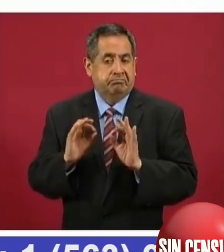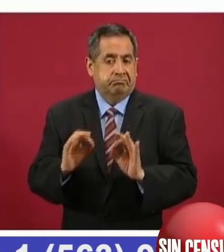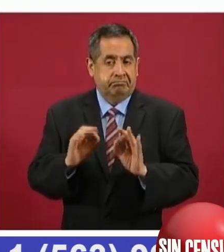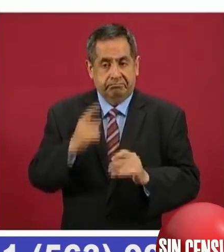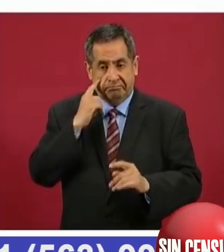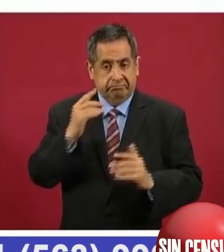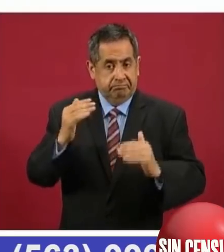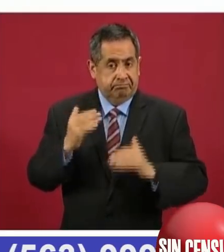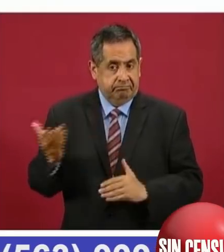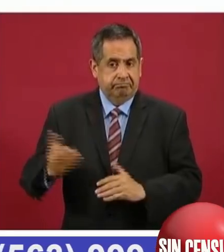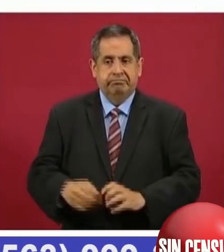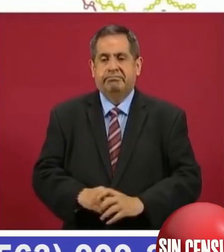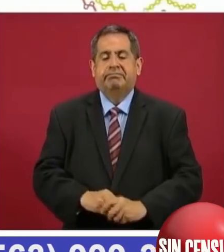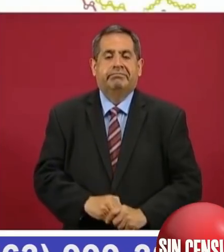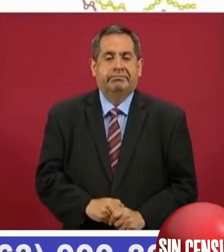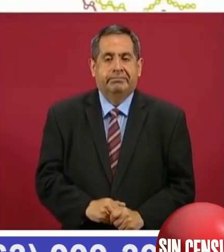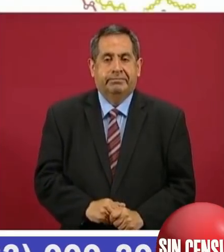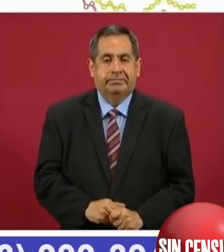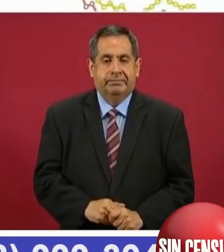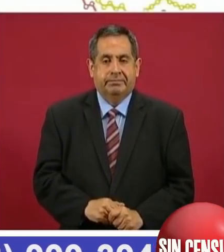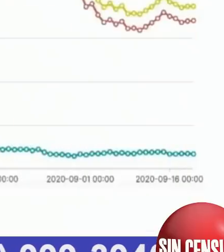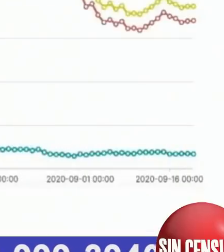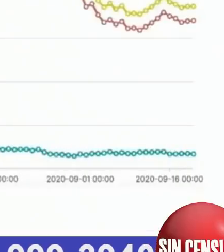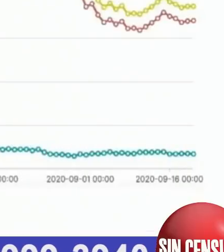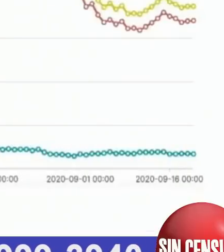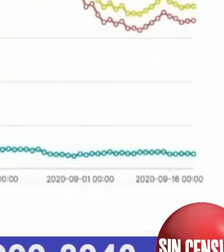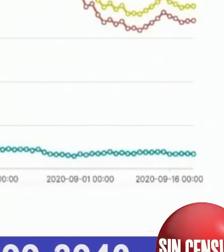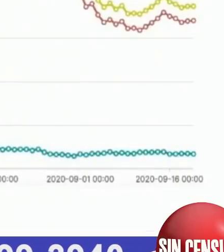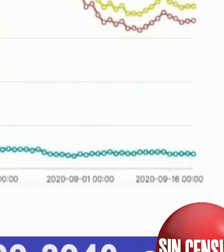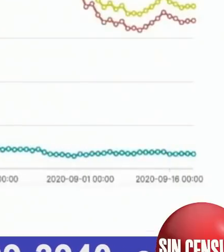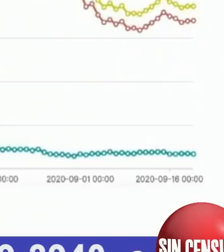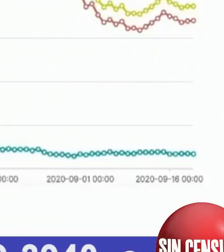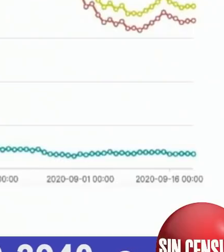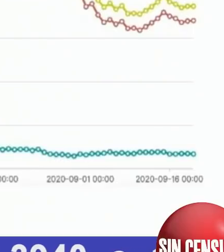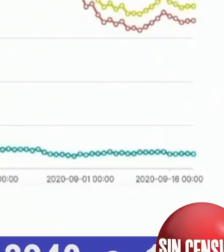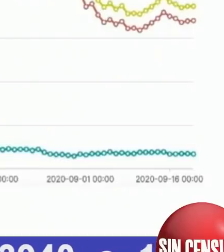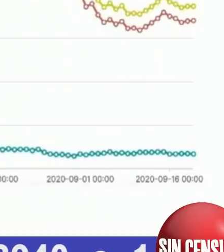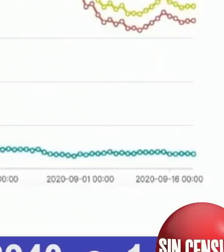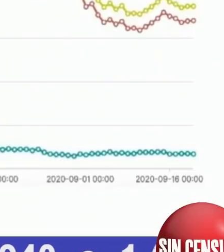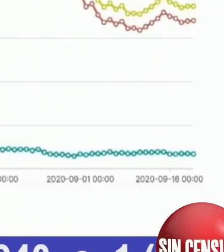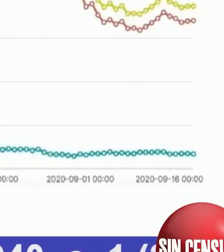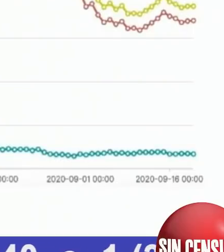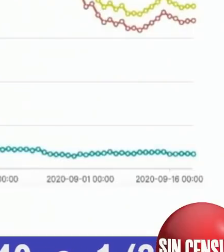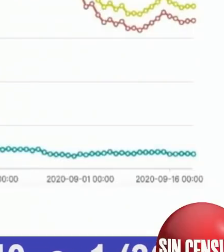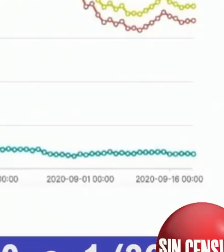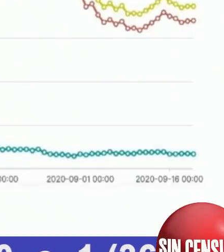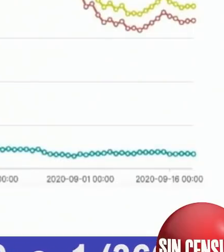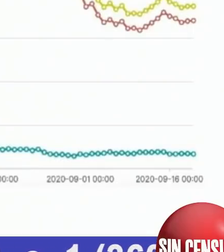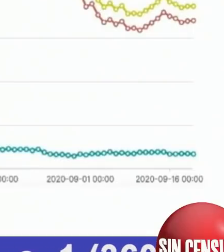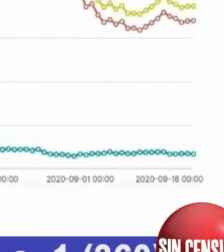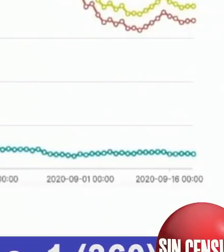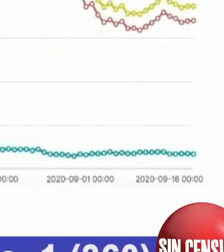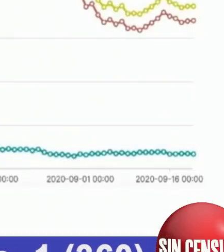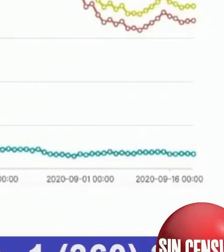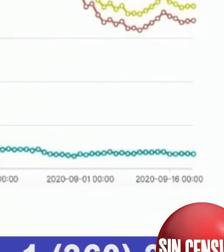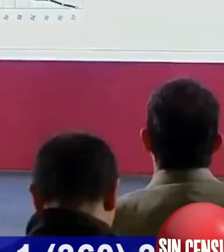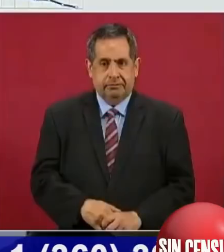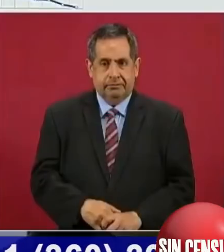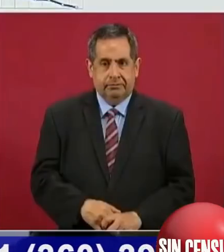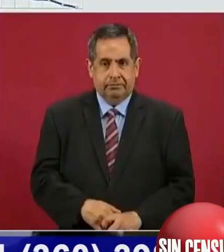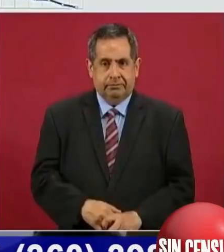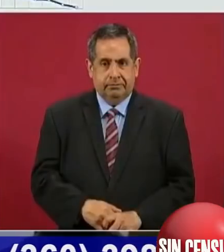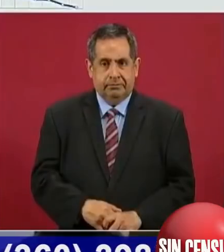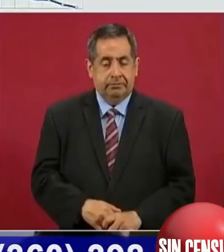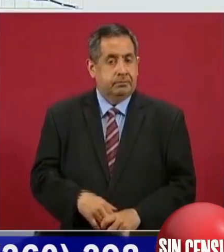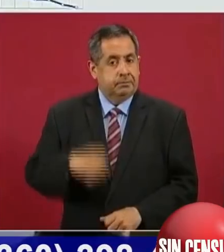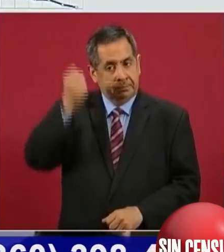su ocupación hospitalaria, que desde la segunda quincena de agosto empezó a reducirse de manera sostenida.